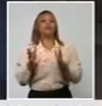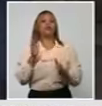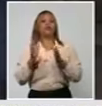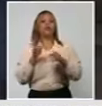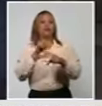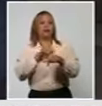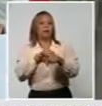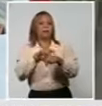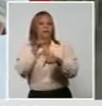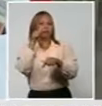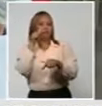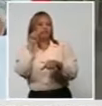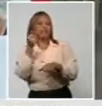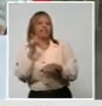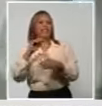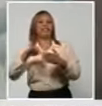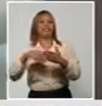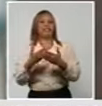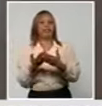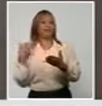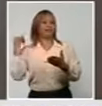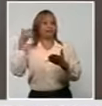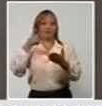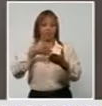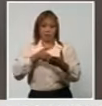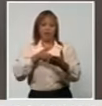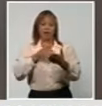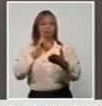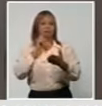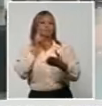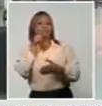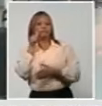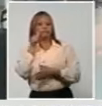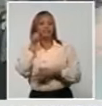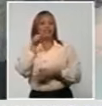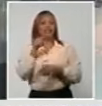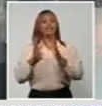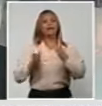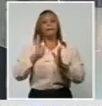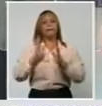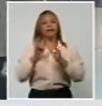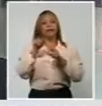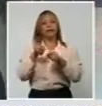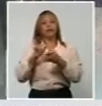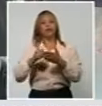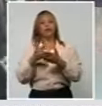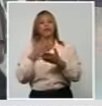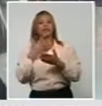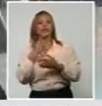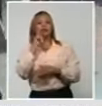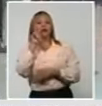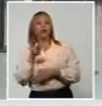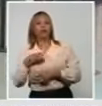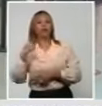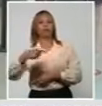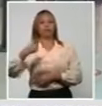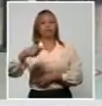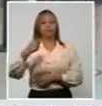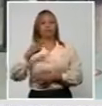vigilancia, o sea, 10 días, hablando específicamente. Durante ese periodo, los 10 días, son evaluados diariamente, se